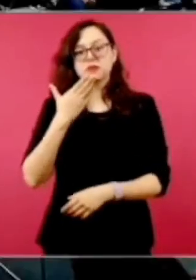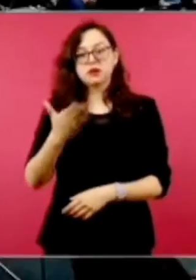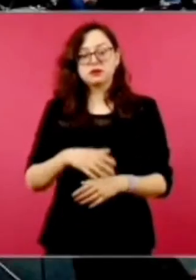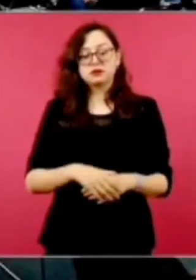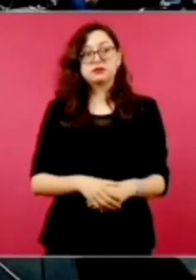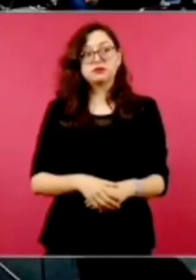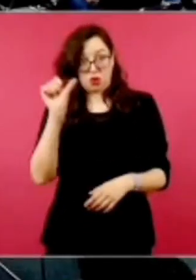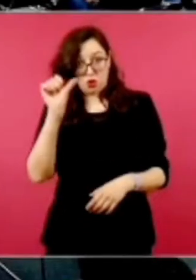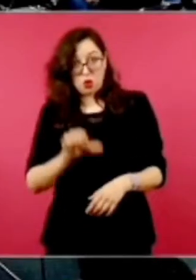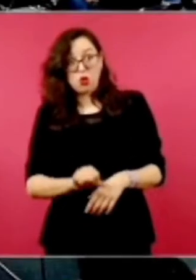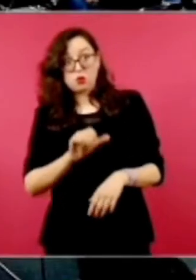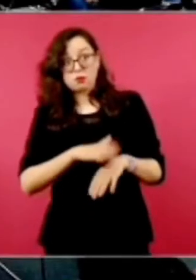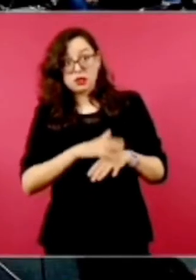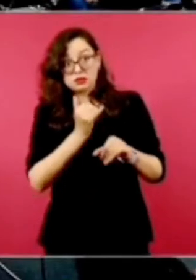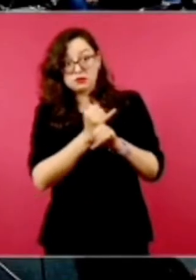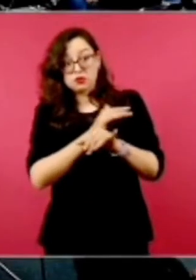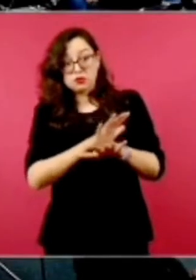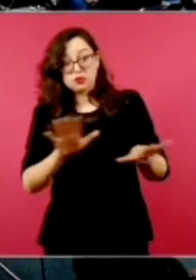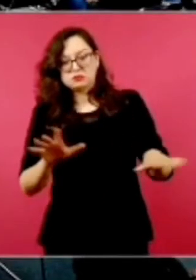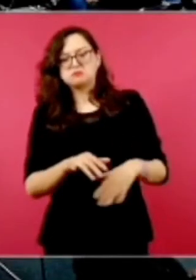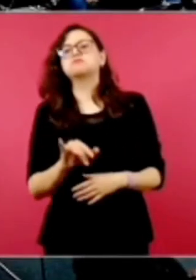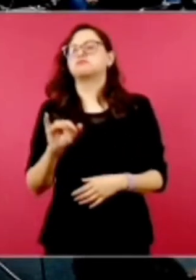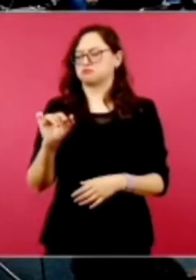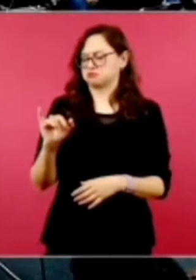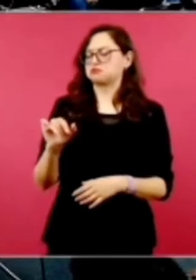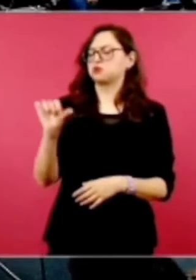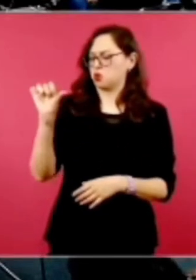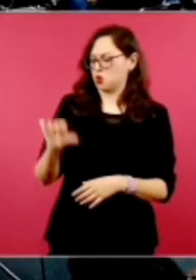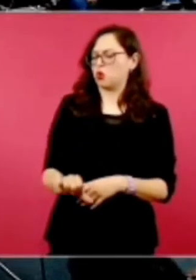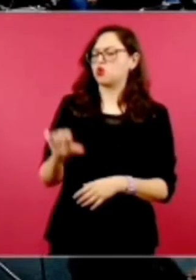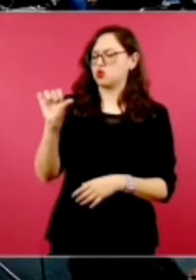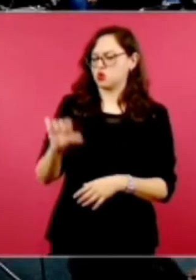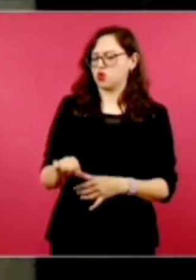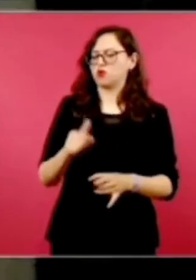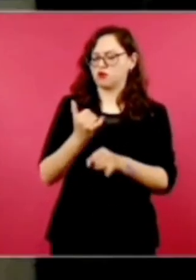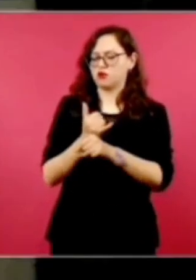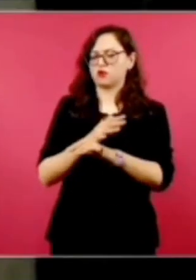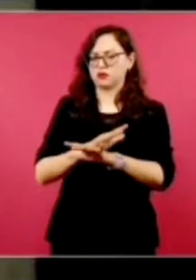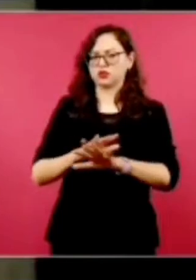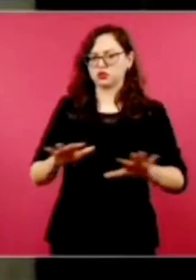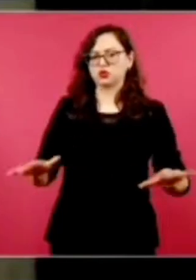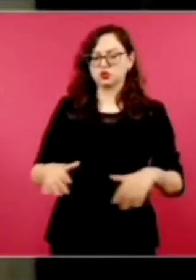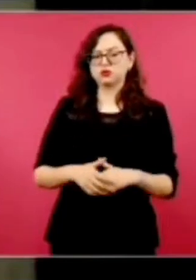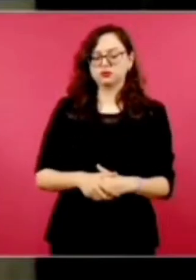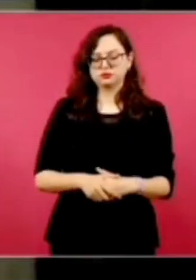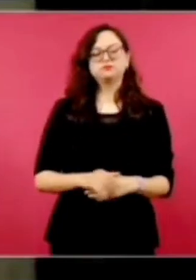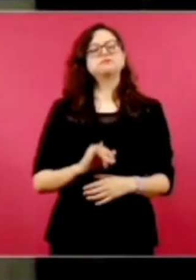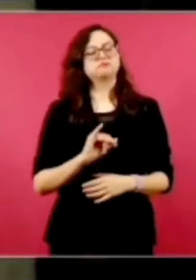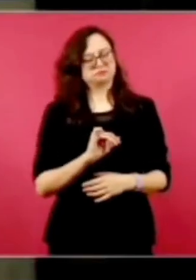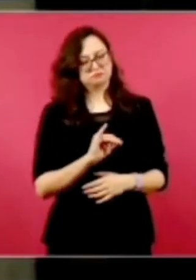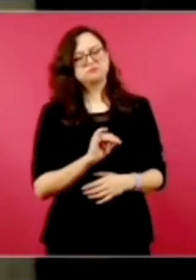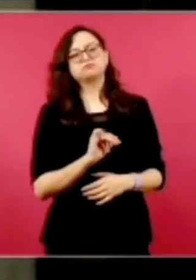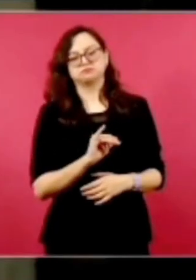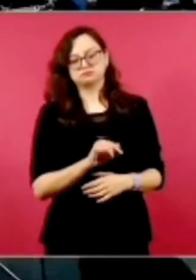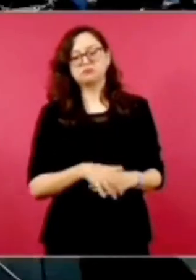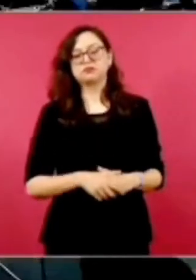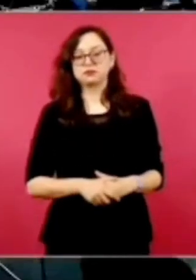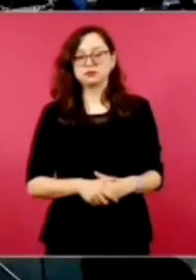informar sobre la situación. Sí, pero hoy para saber sobre todo dónde están y qué se va a hacer con estas personas, sí, ¿no? Sí.